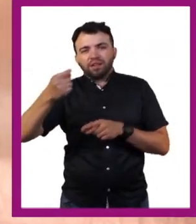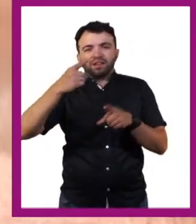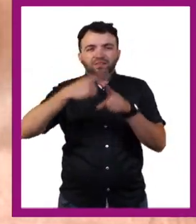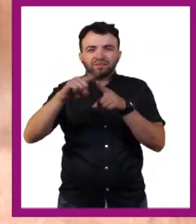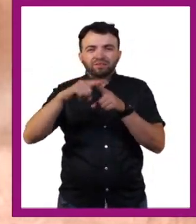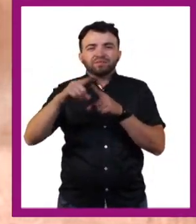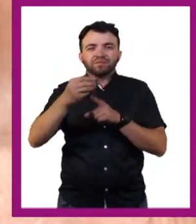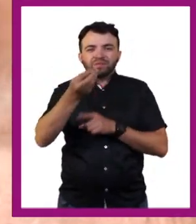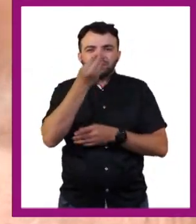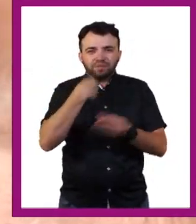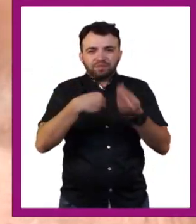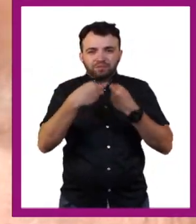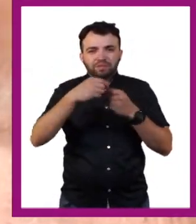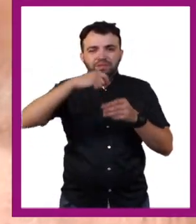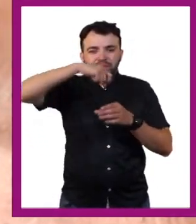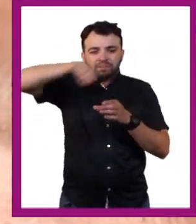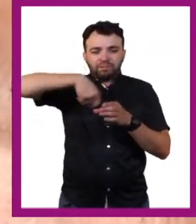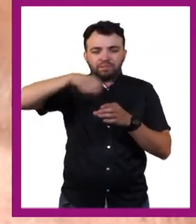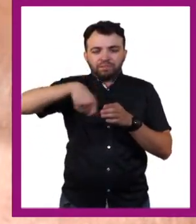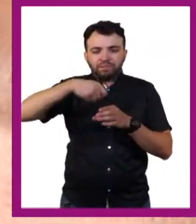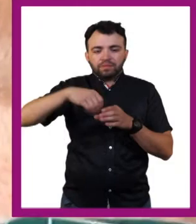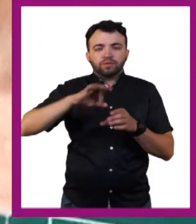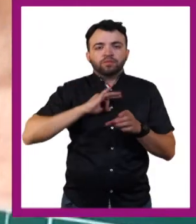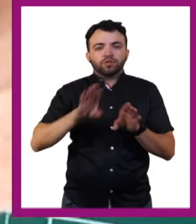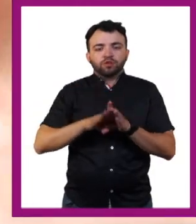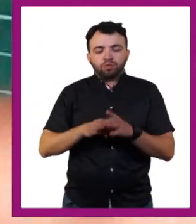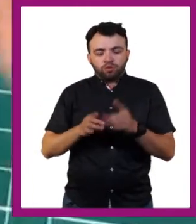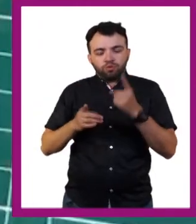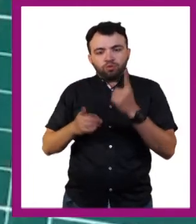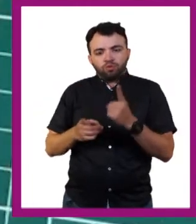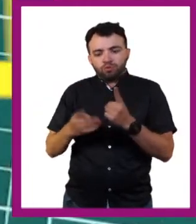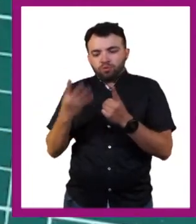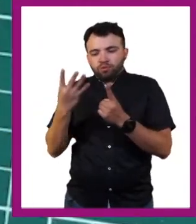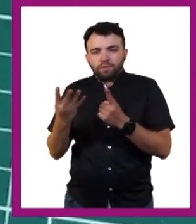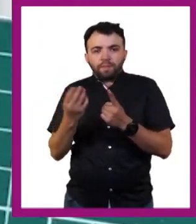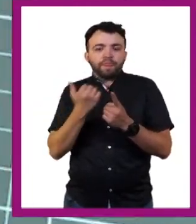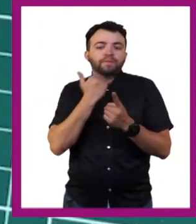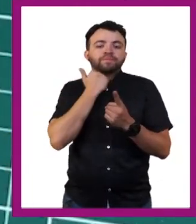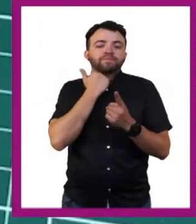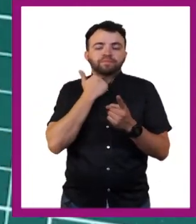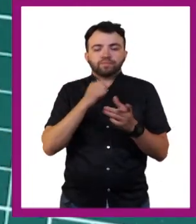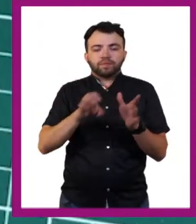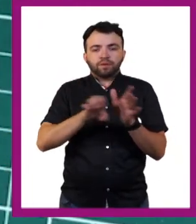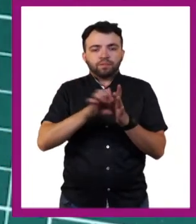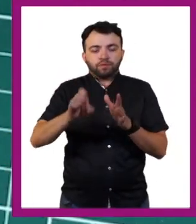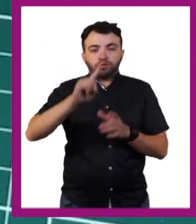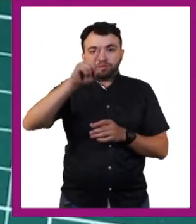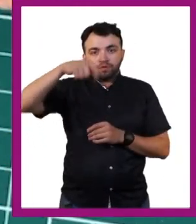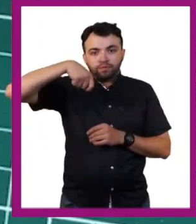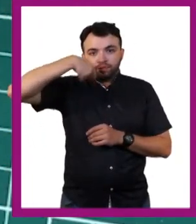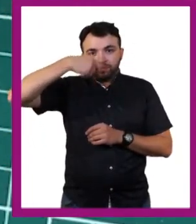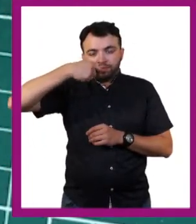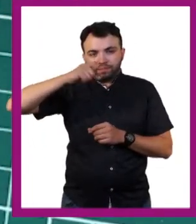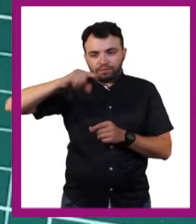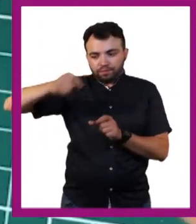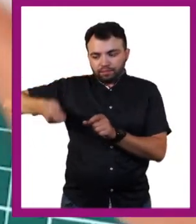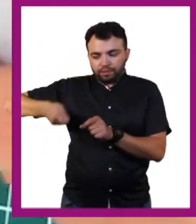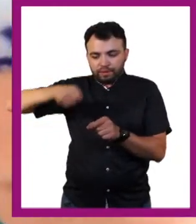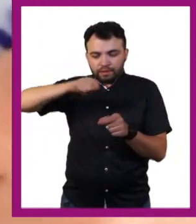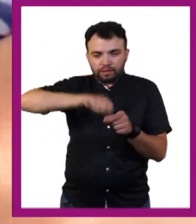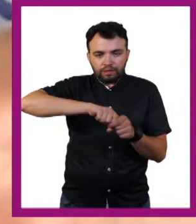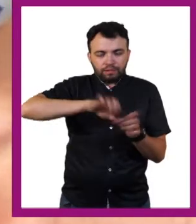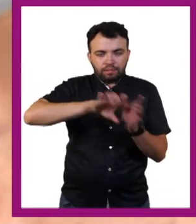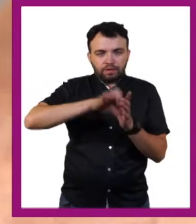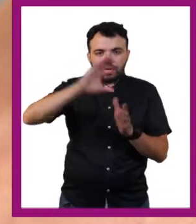con canela y la proporción es 1:4 con respecto al alcohol. Entonces una cucharadita de la especia